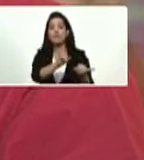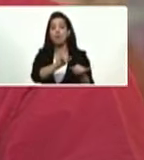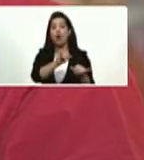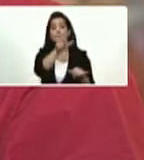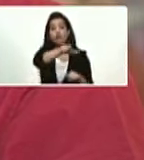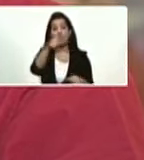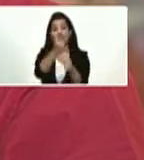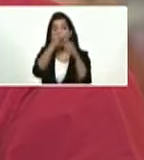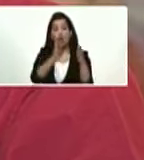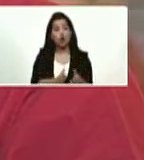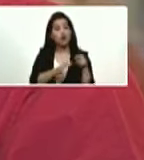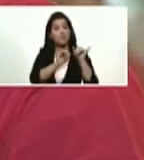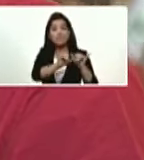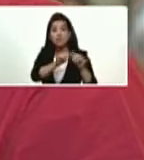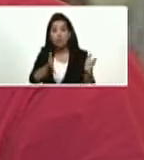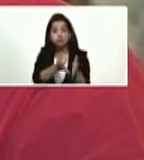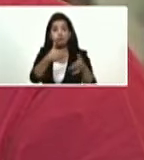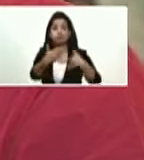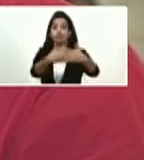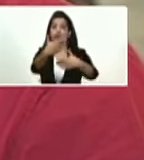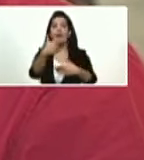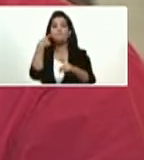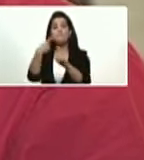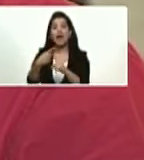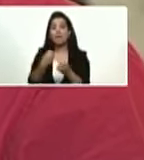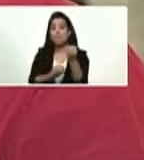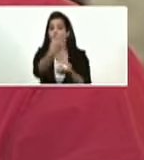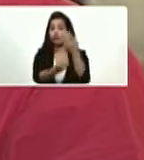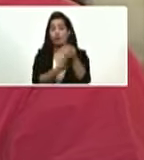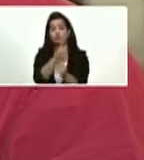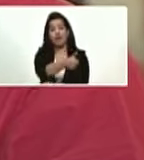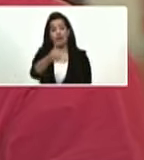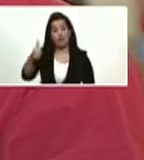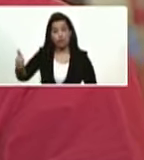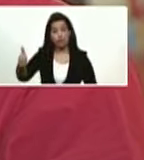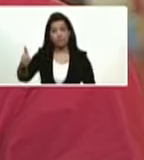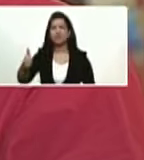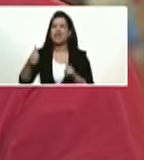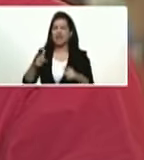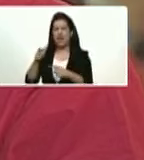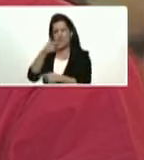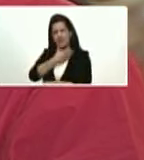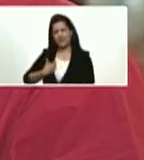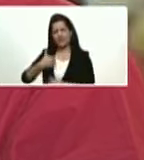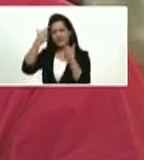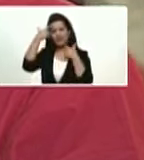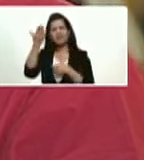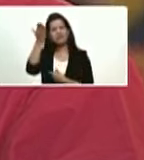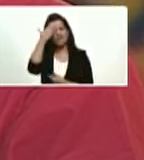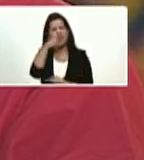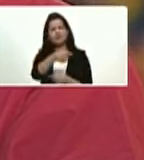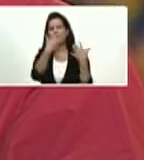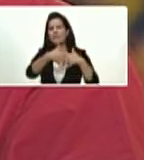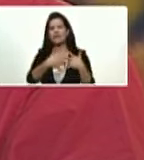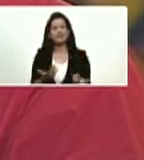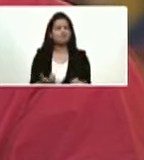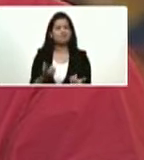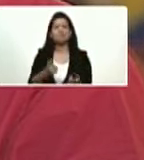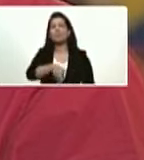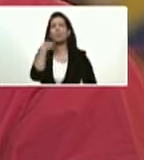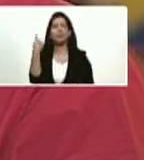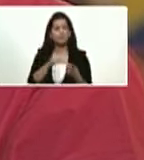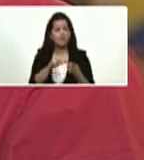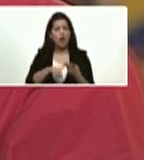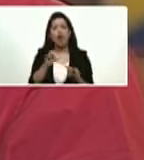de los bienes y servicios respectivos, aún sabiendo que se trataba de empresas obsoletas o quebradas que